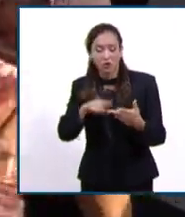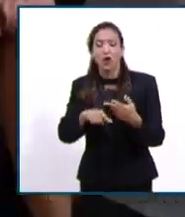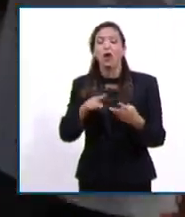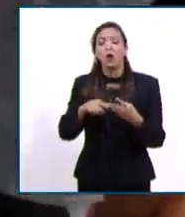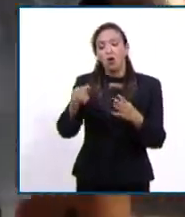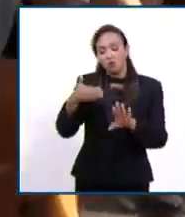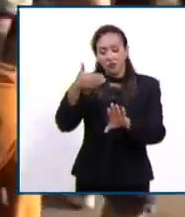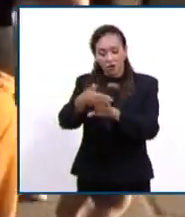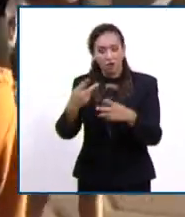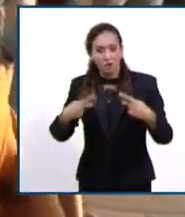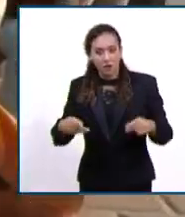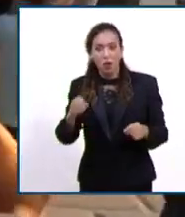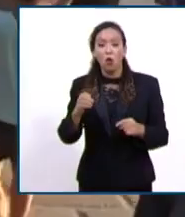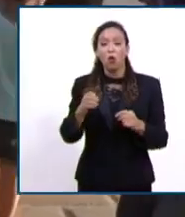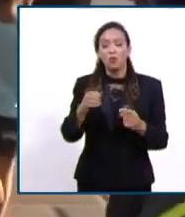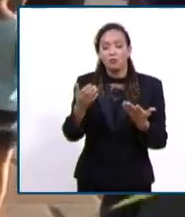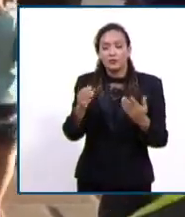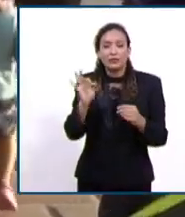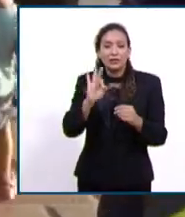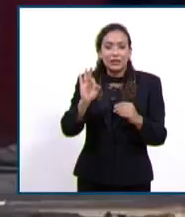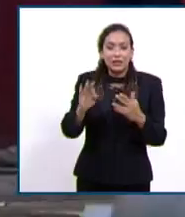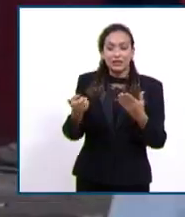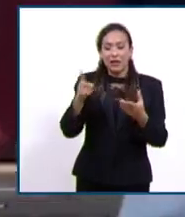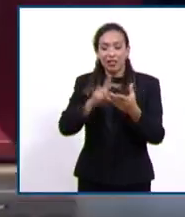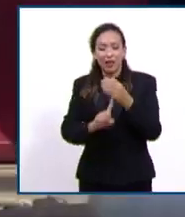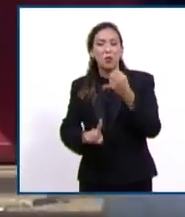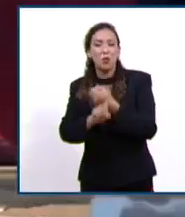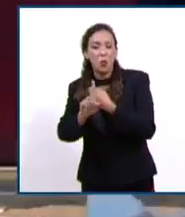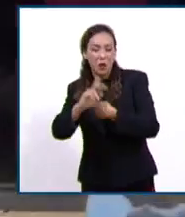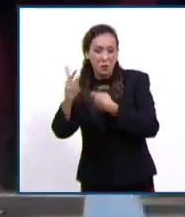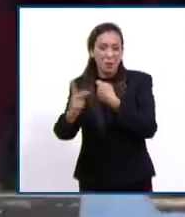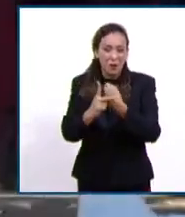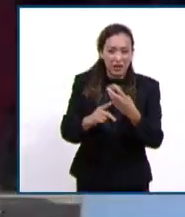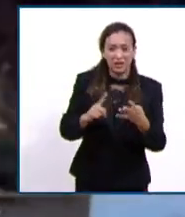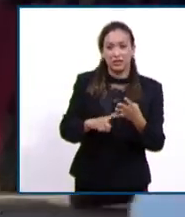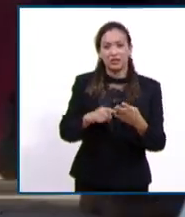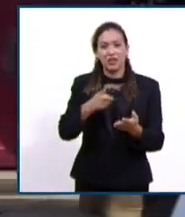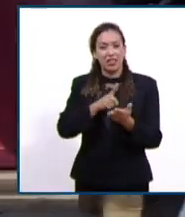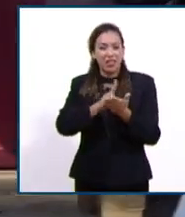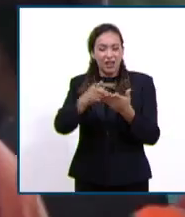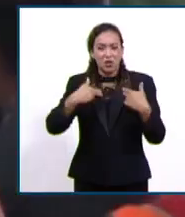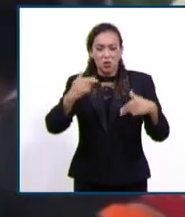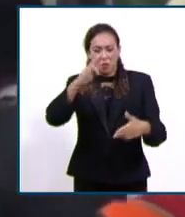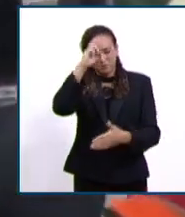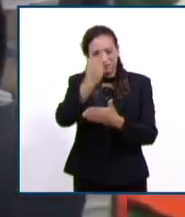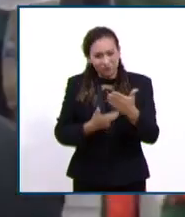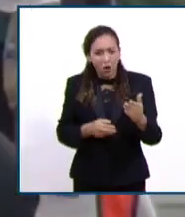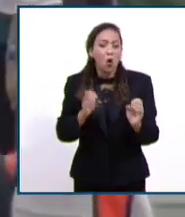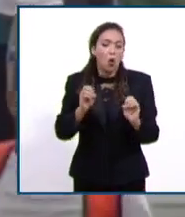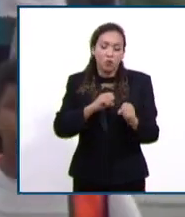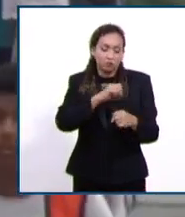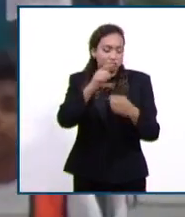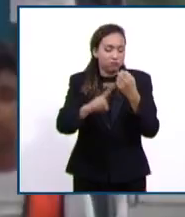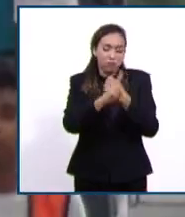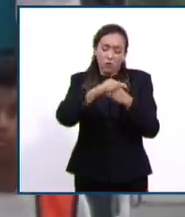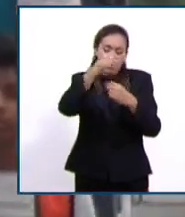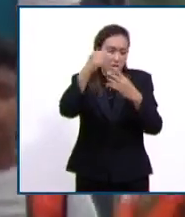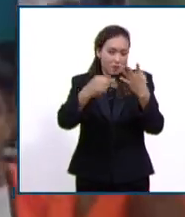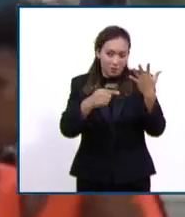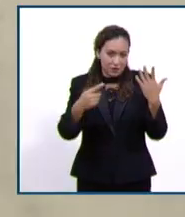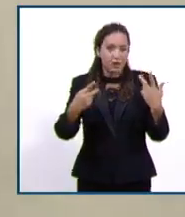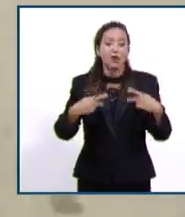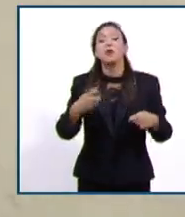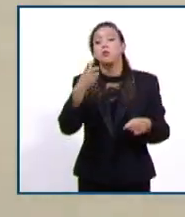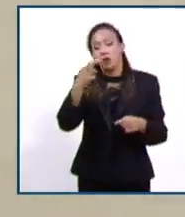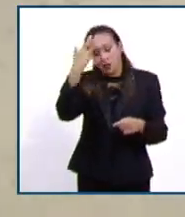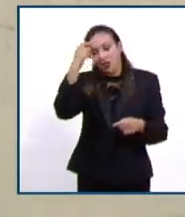generalizada, agresión extranjera, conflictos internos, violación masiva de los derechos humanos u otras circunstancias que hayan perturbado